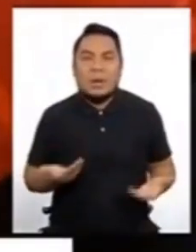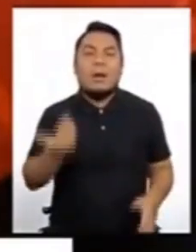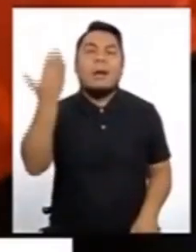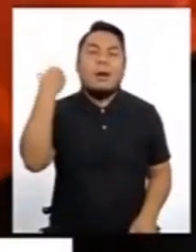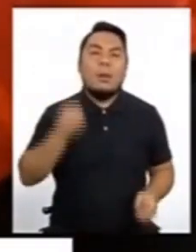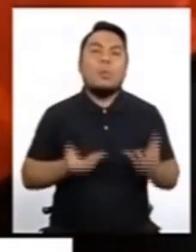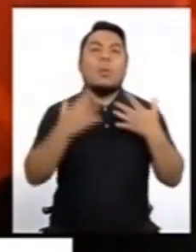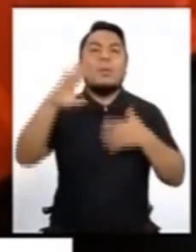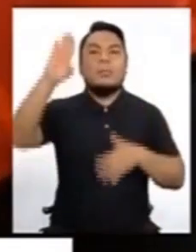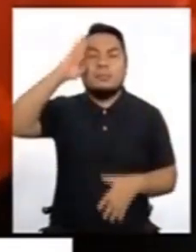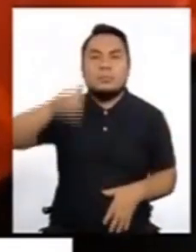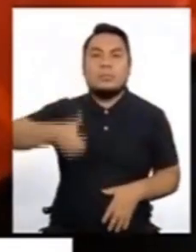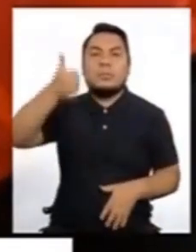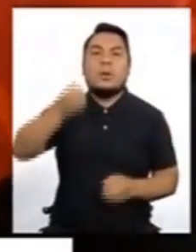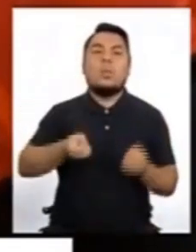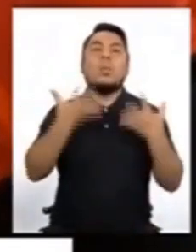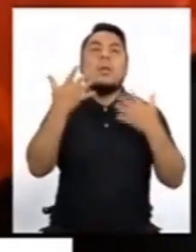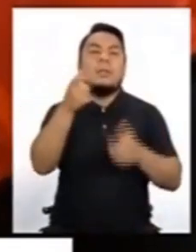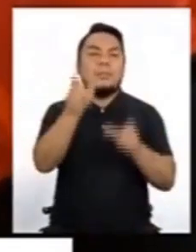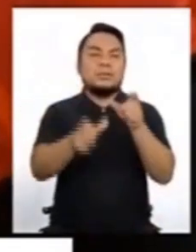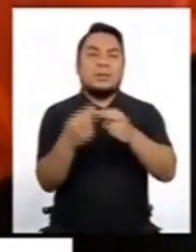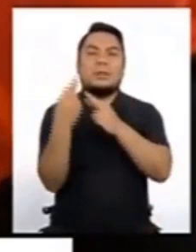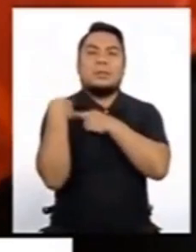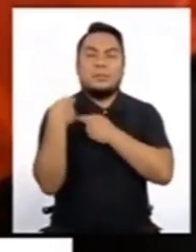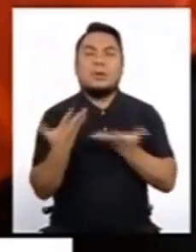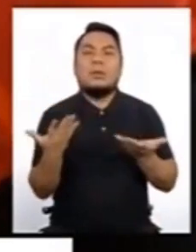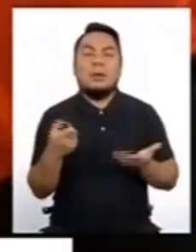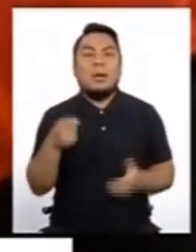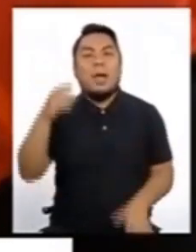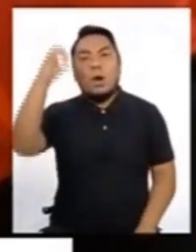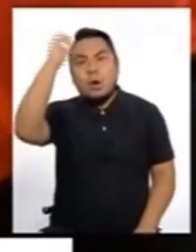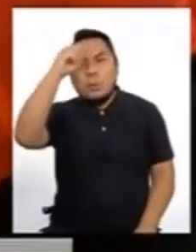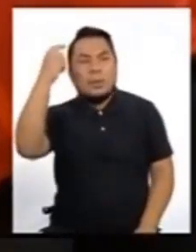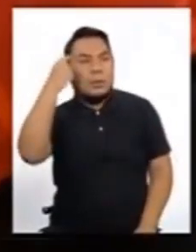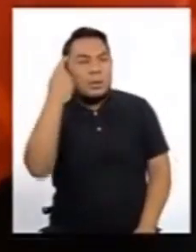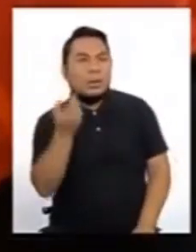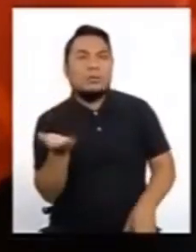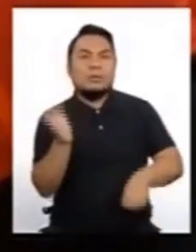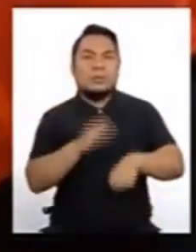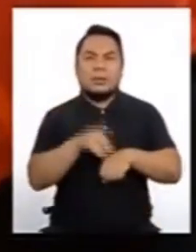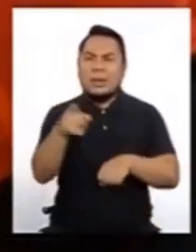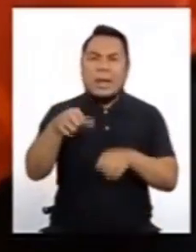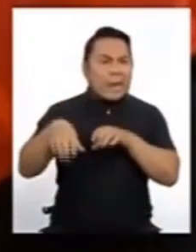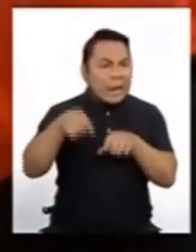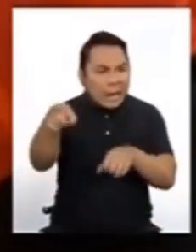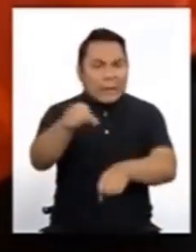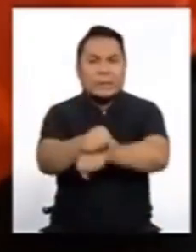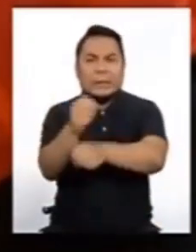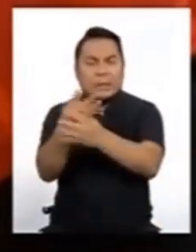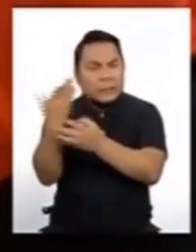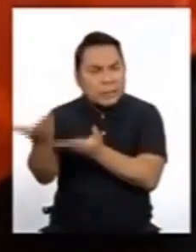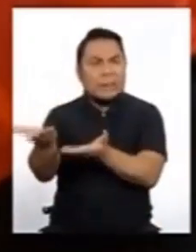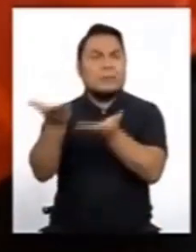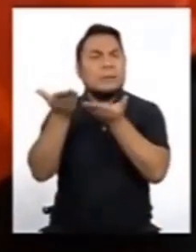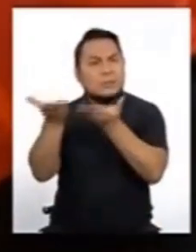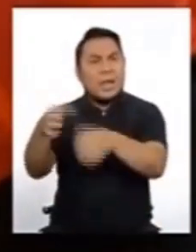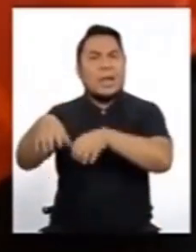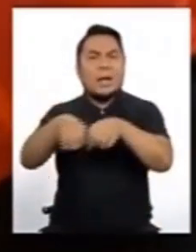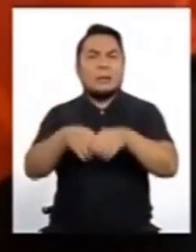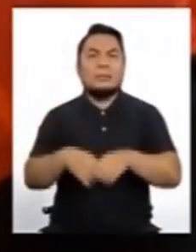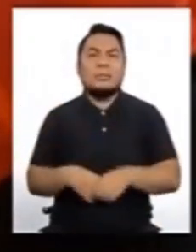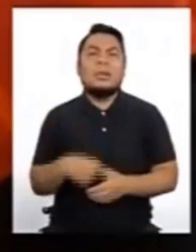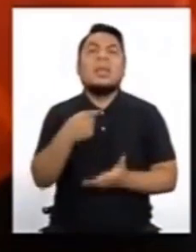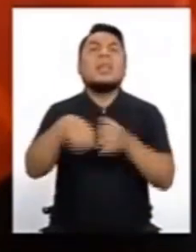cuántos académicos han opinado ahora sobre hay que hacer algo en los penales? ¿Y qué se hizo